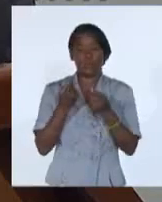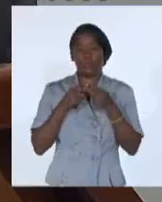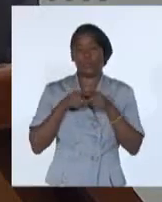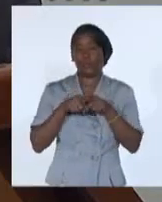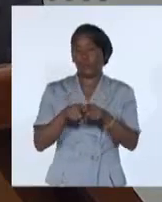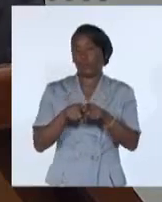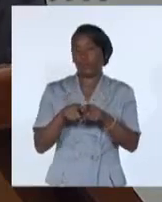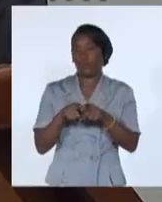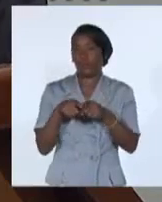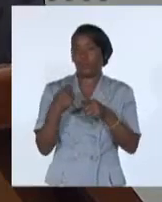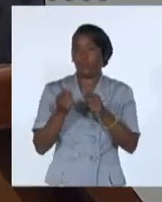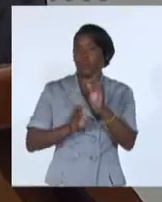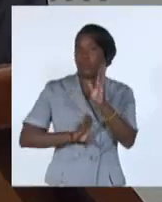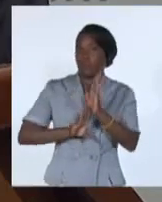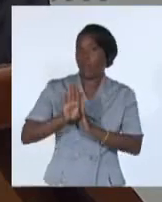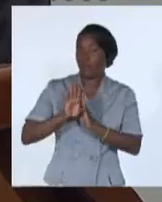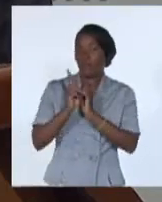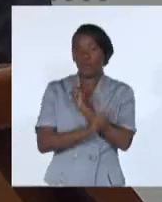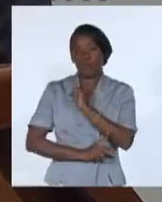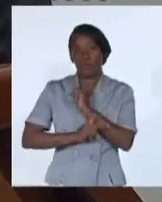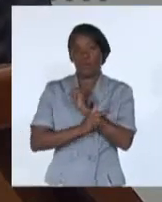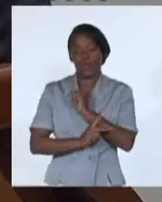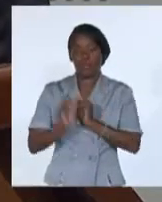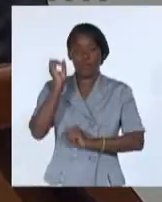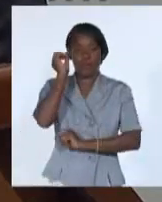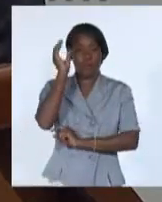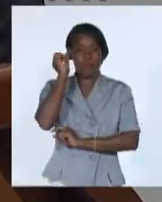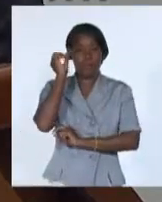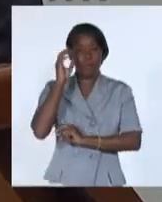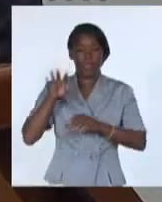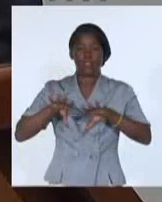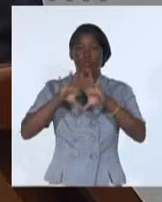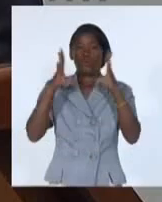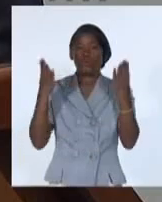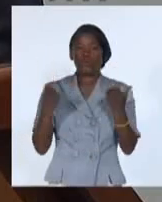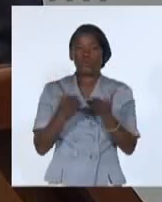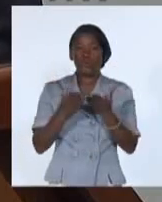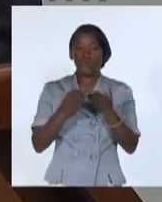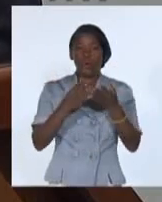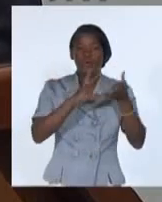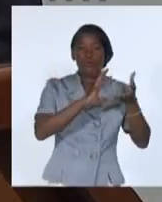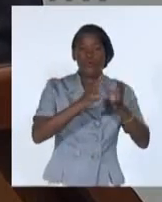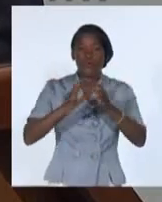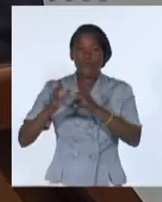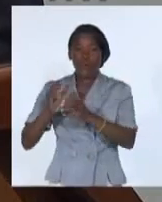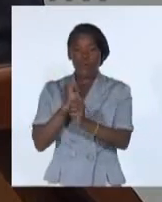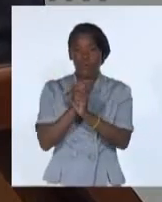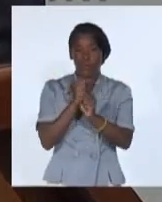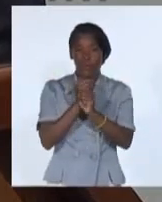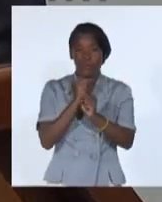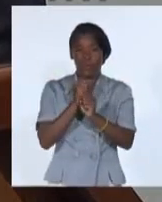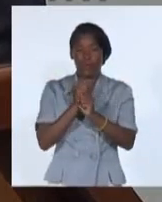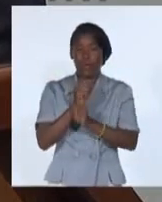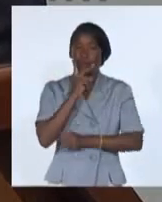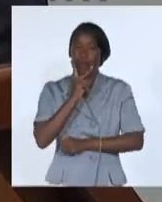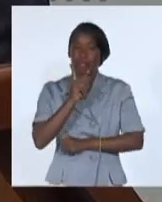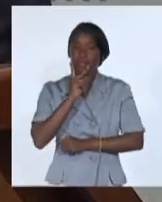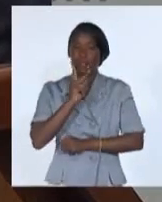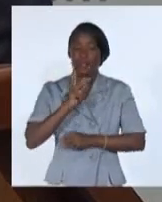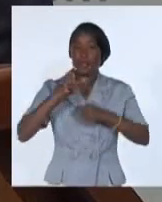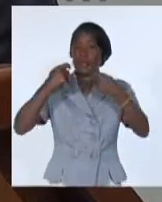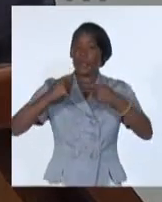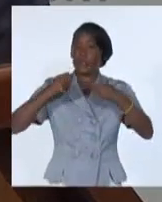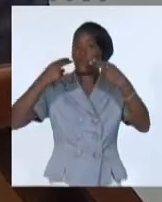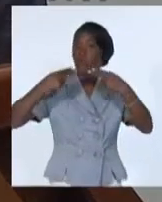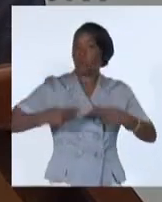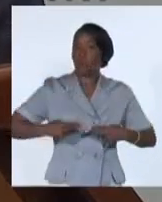respete la propiedad nacional para crear un sistema internacional que promueva los derechos humanos y trabaje en intereses de ustedes a todos los